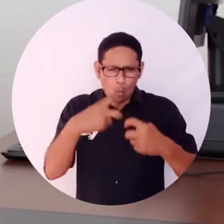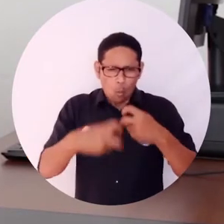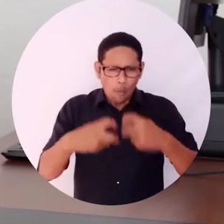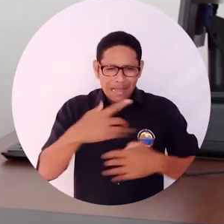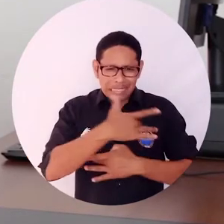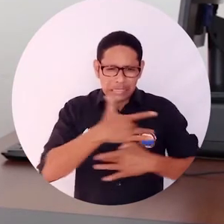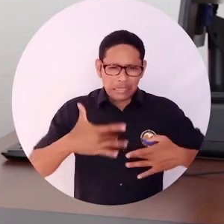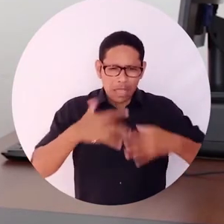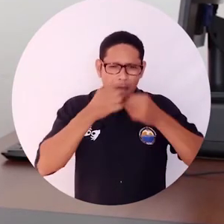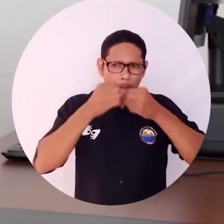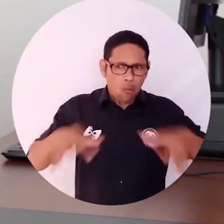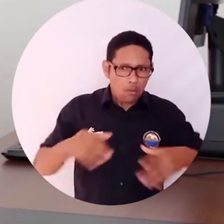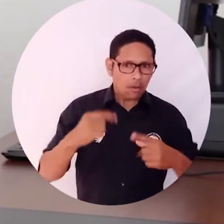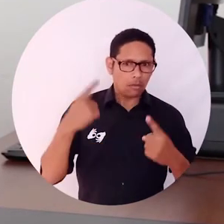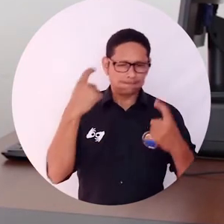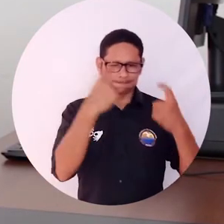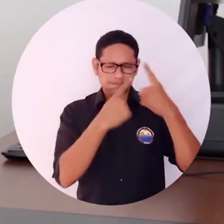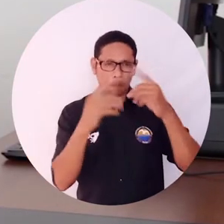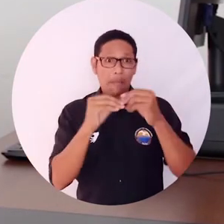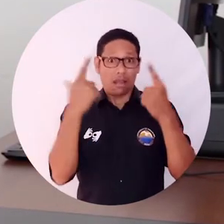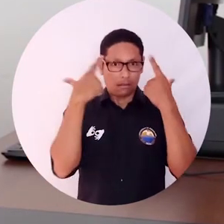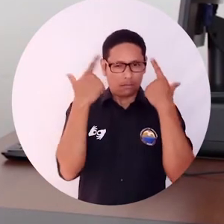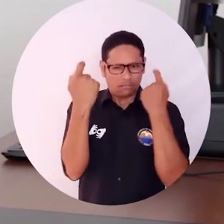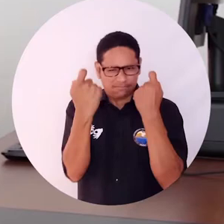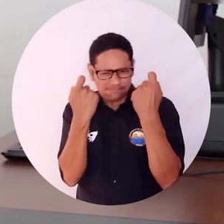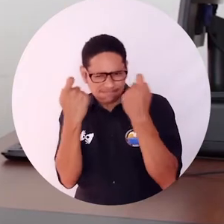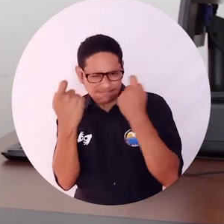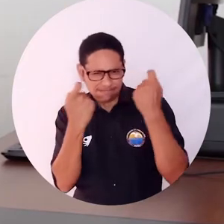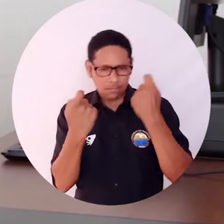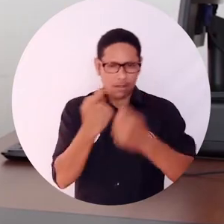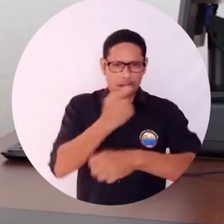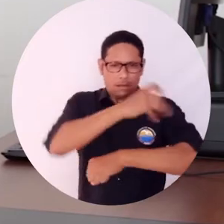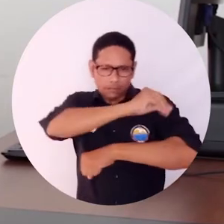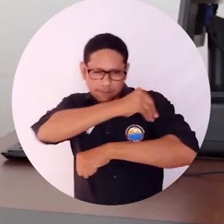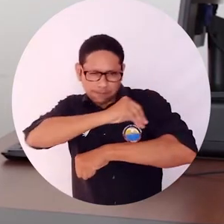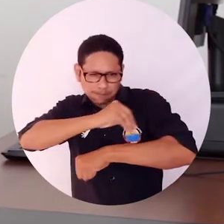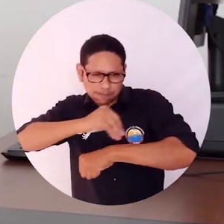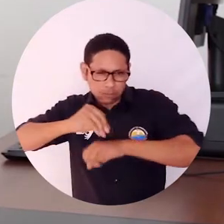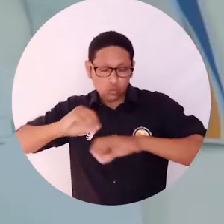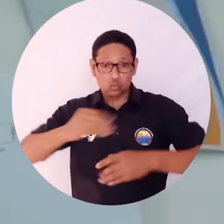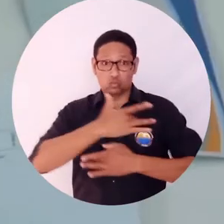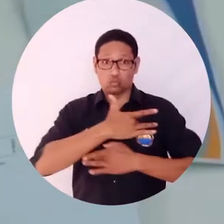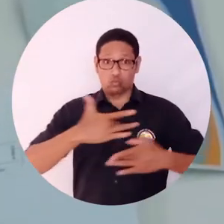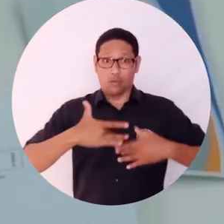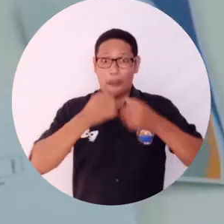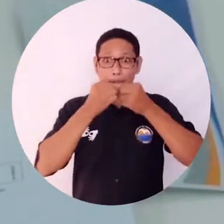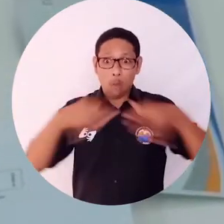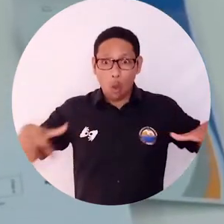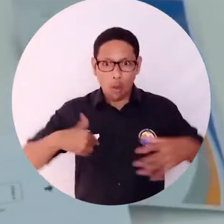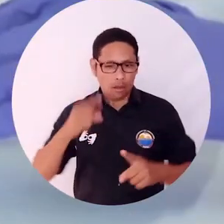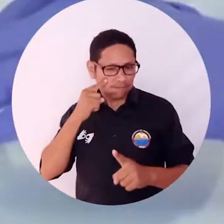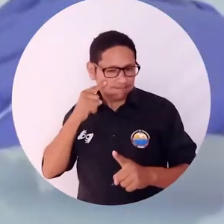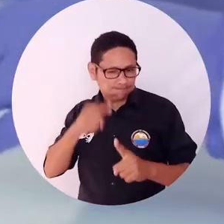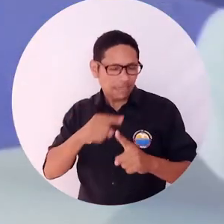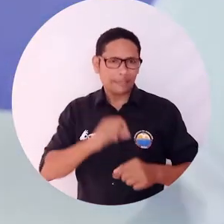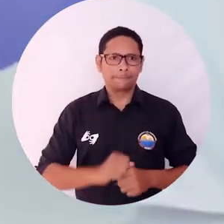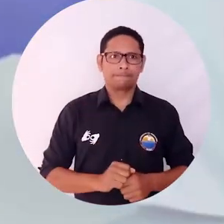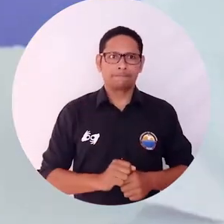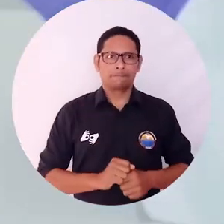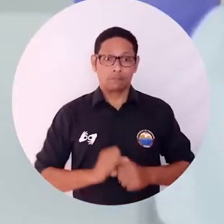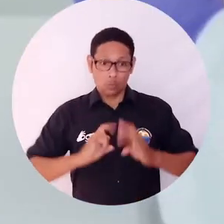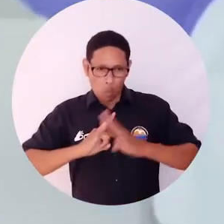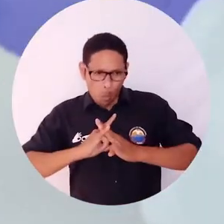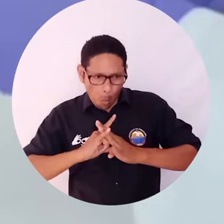pública y también formular estrategias y políticas de salud pública en lo que eso representa. En esta alianza, Unimagdalena adquirió